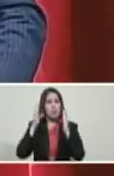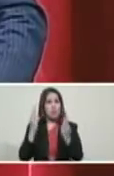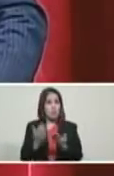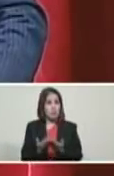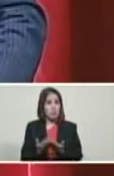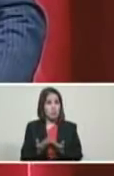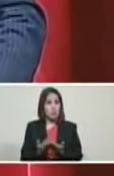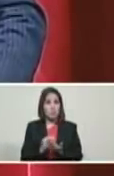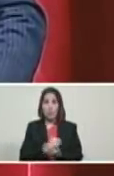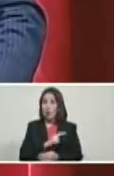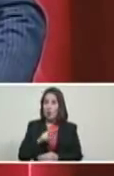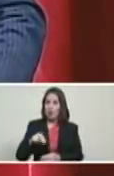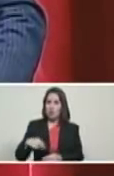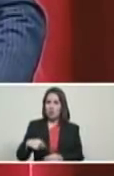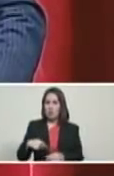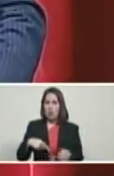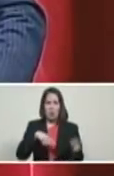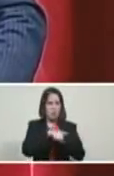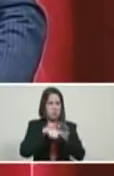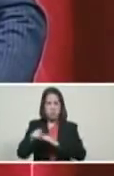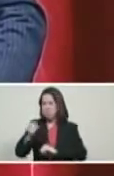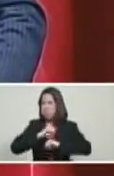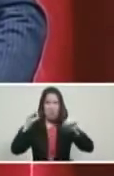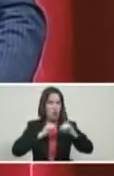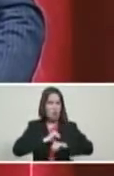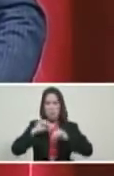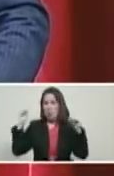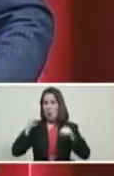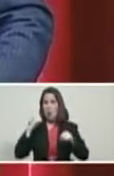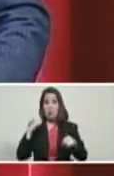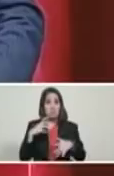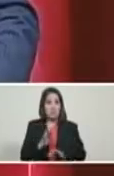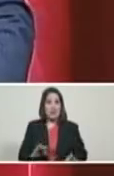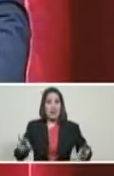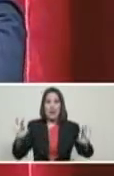Nosotros no bombardeamos a ningún pueblo del mundo.